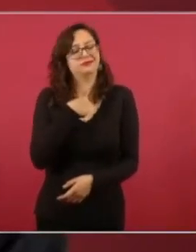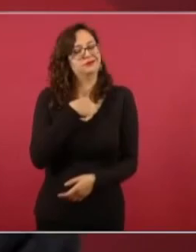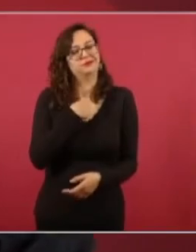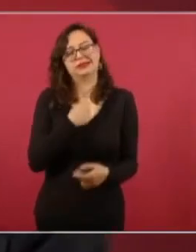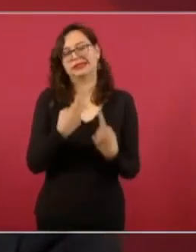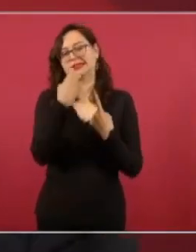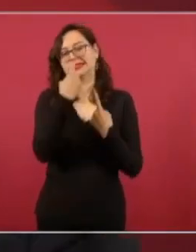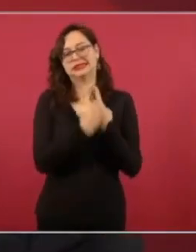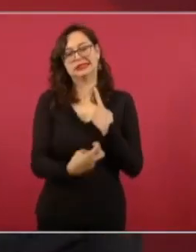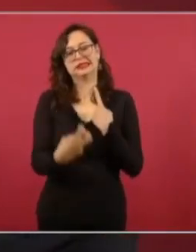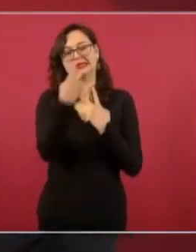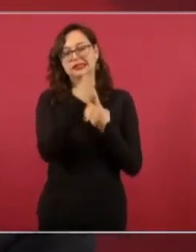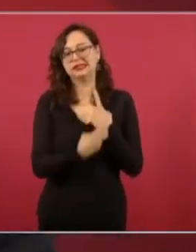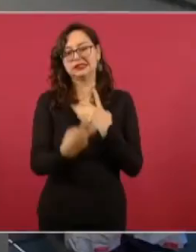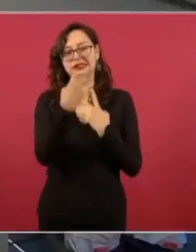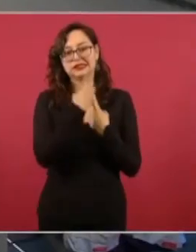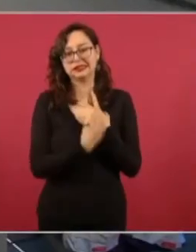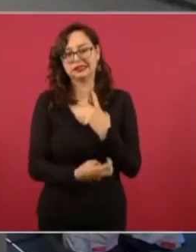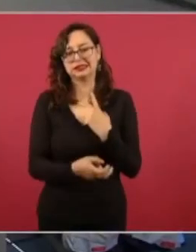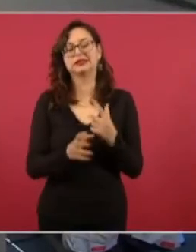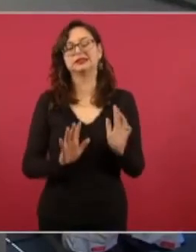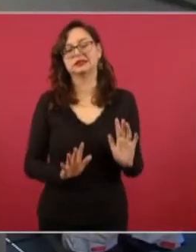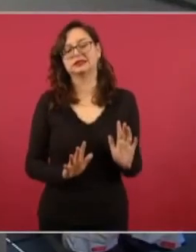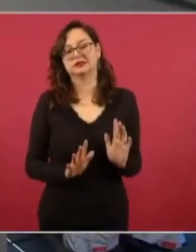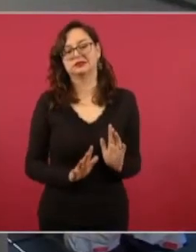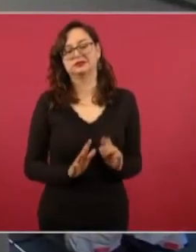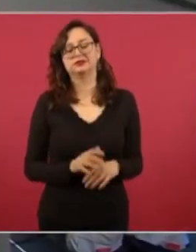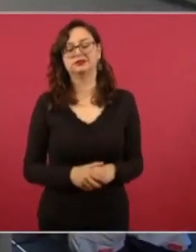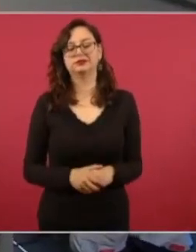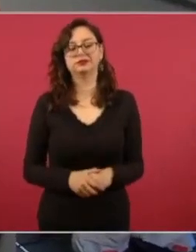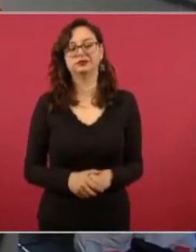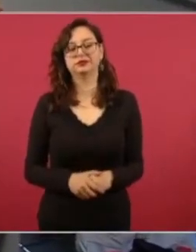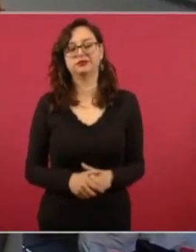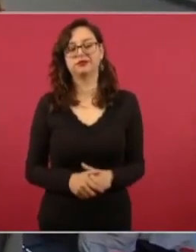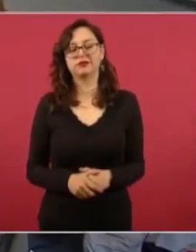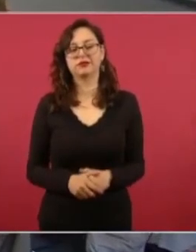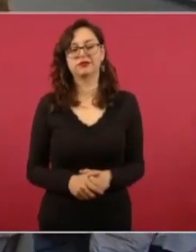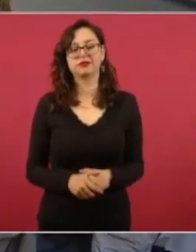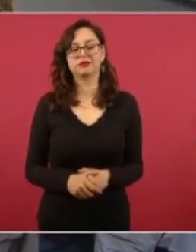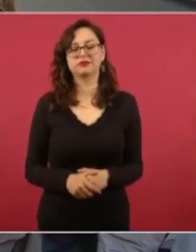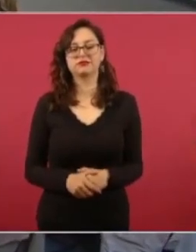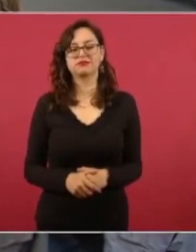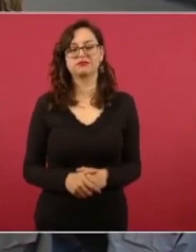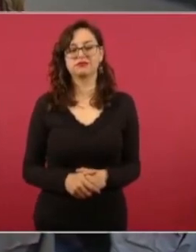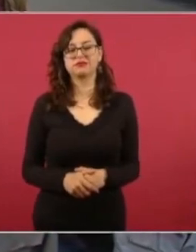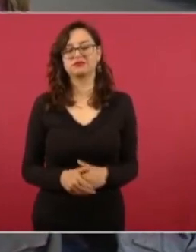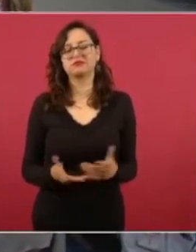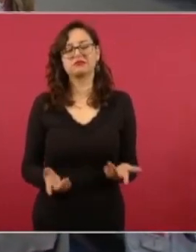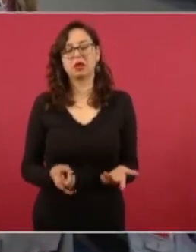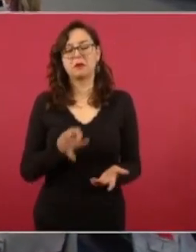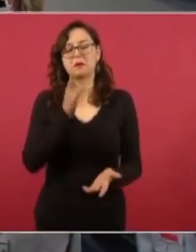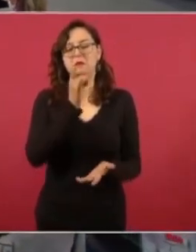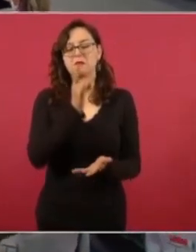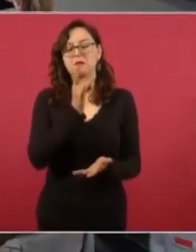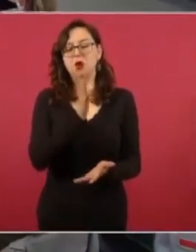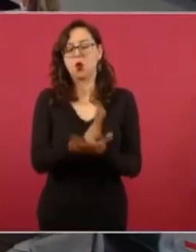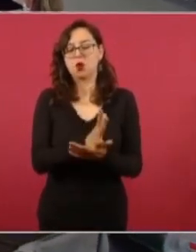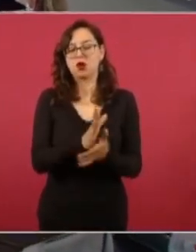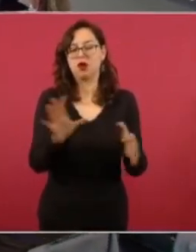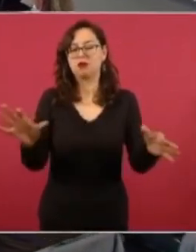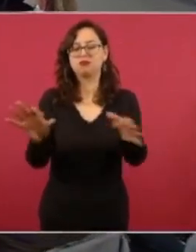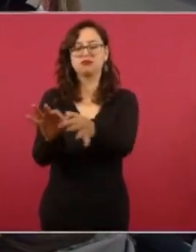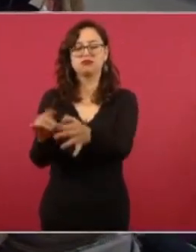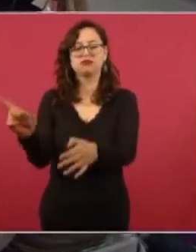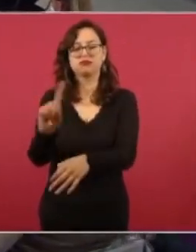supuestamente él era seguidor del ingeniero Heberto, pero era en contra mía. Pero